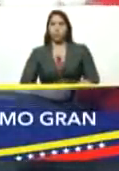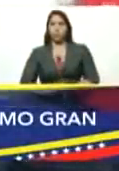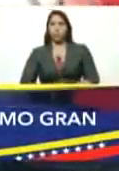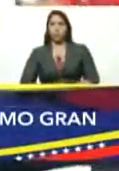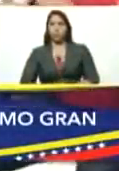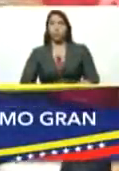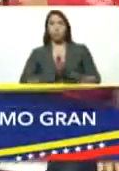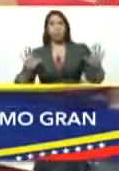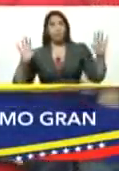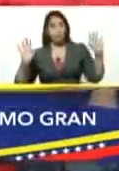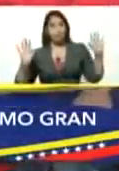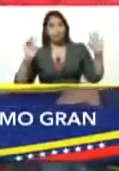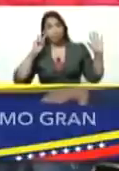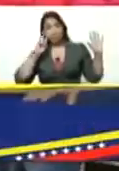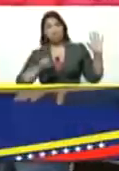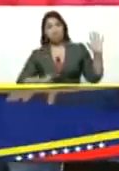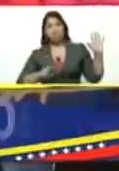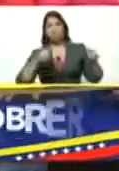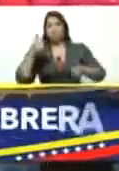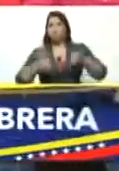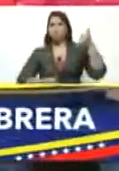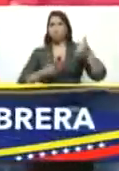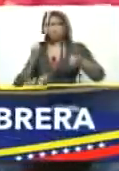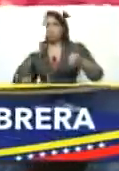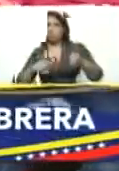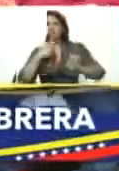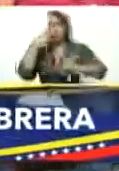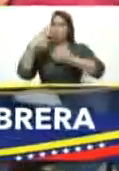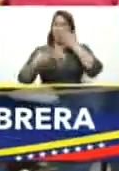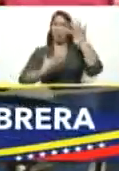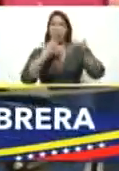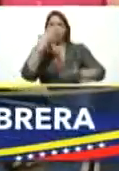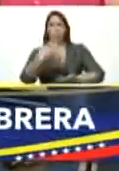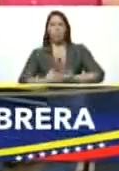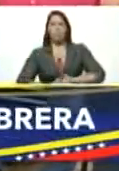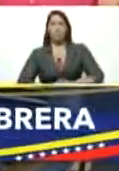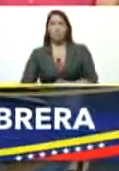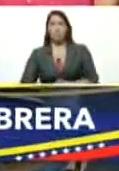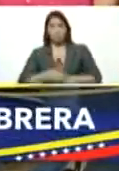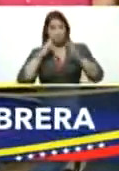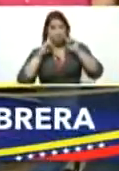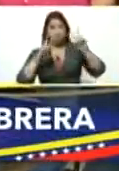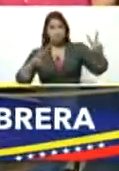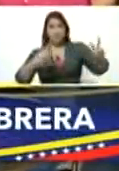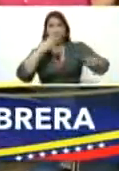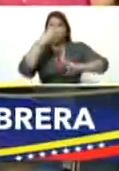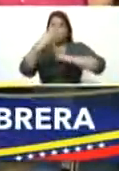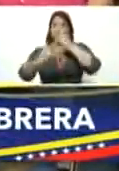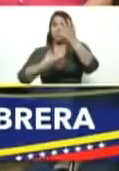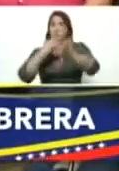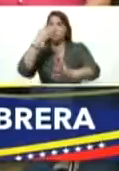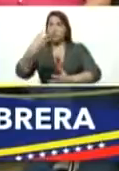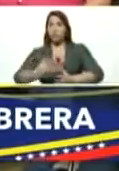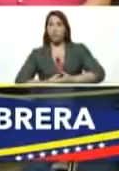ay mira edición tiene en su barra vale mira como lo gritan